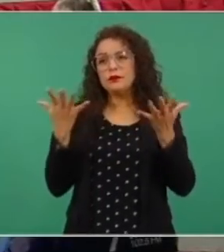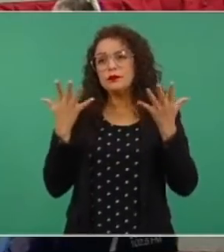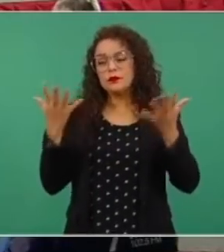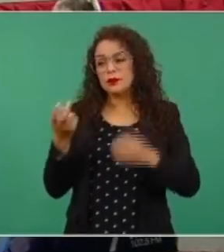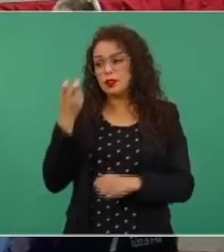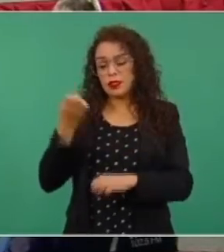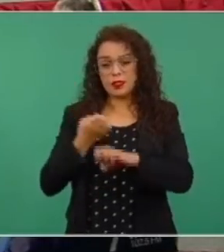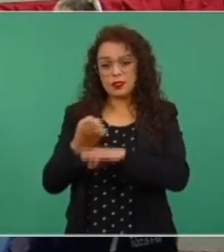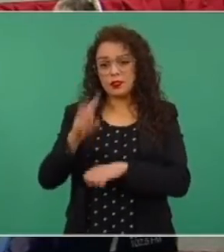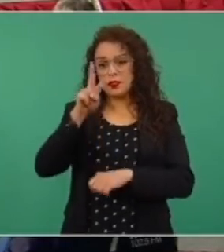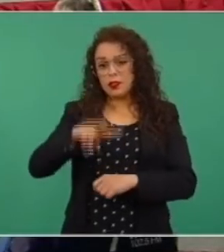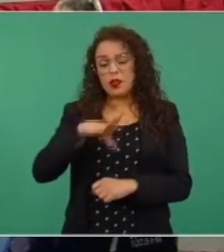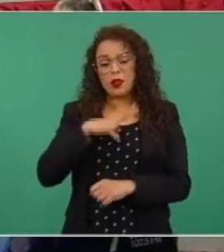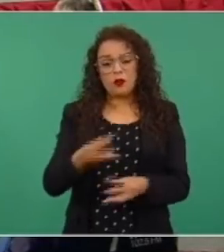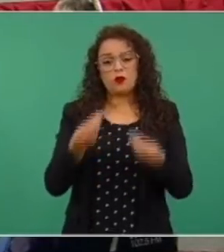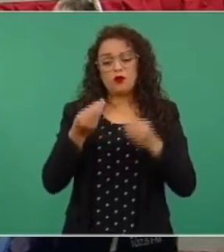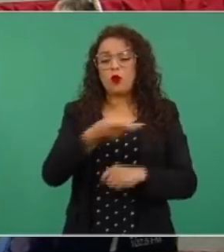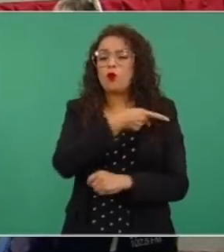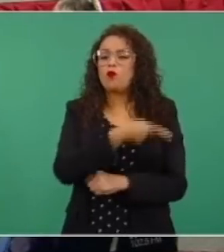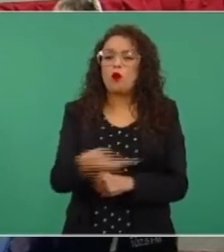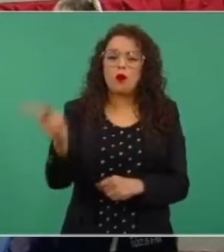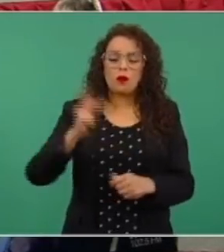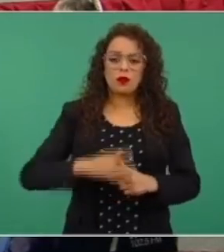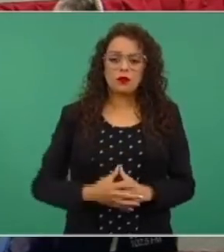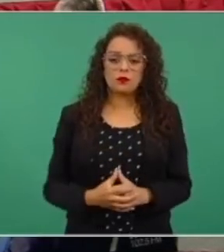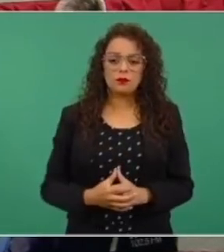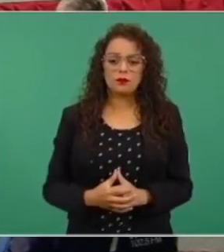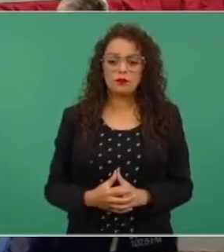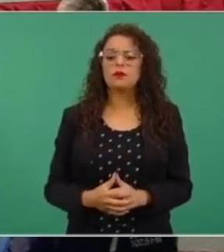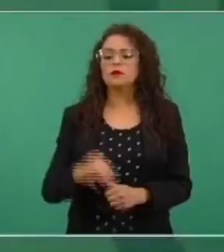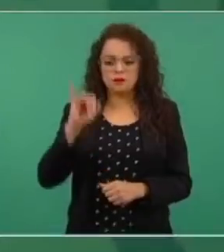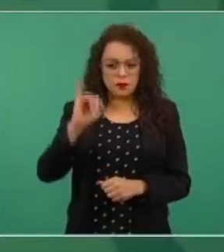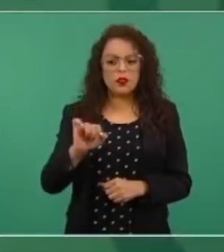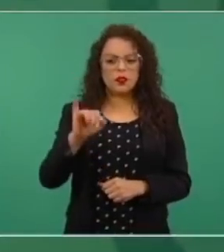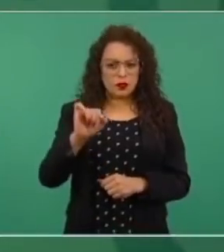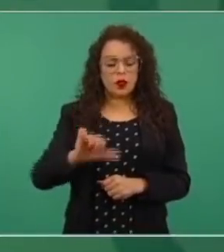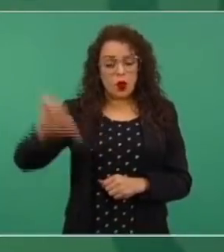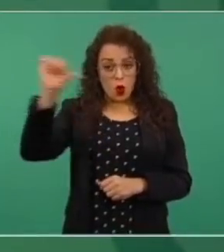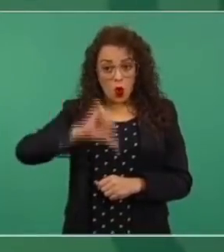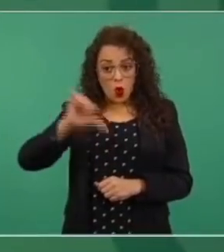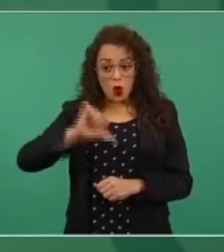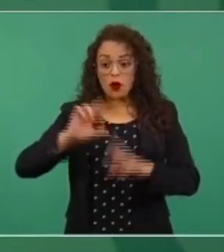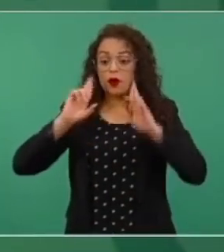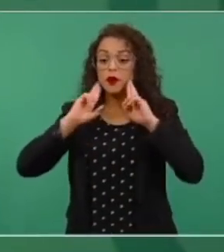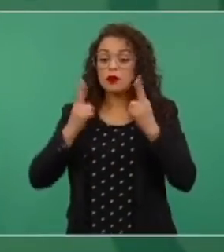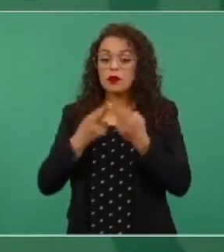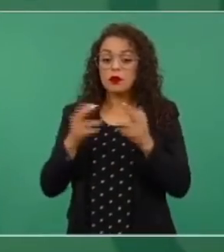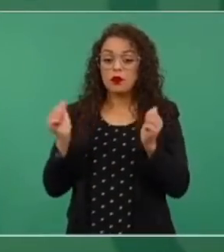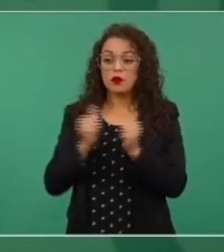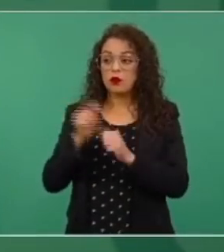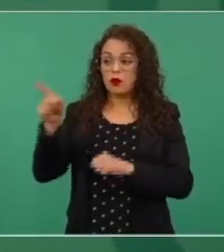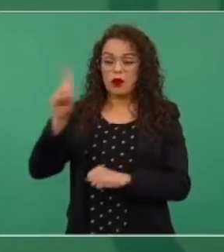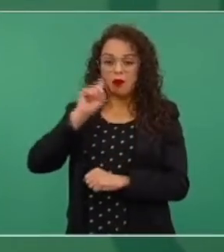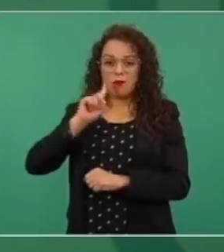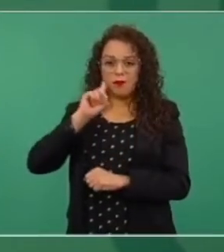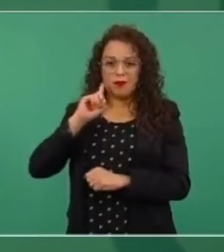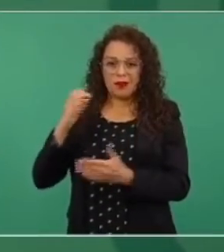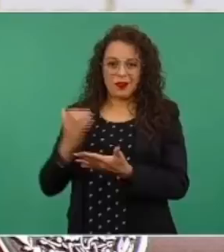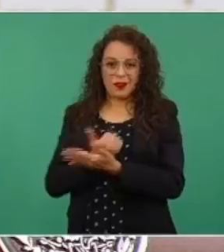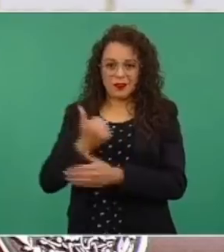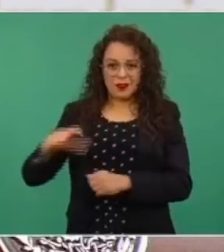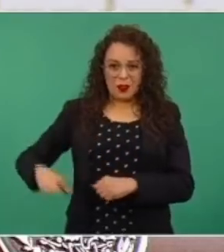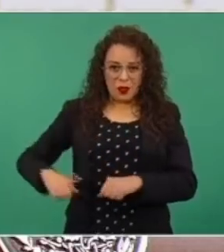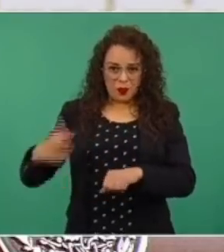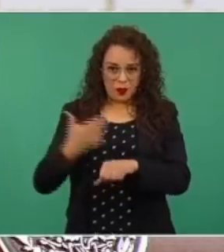pobre? Sí. Hoy tenemos reunión con la gobernadora electa. Ayer me